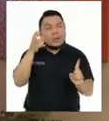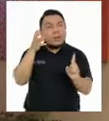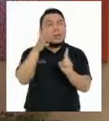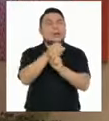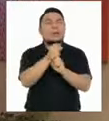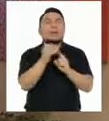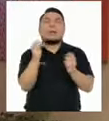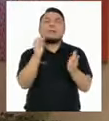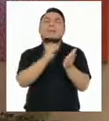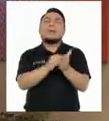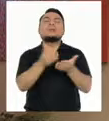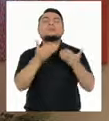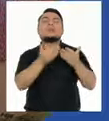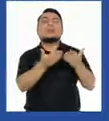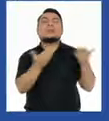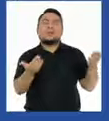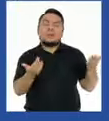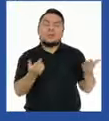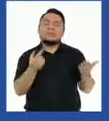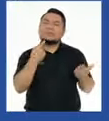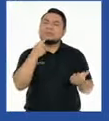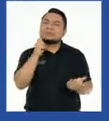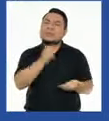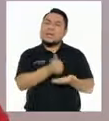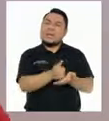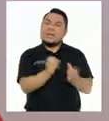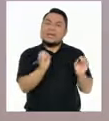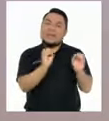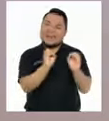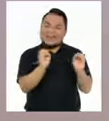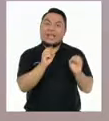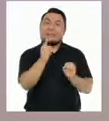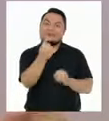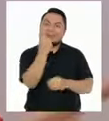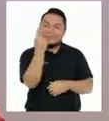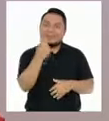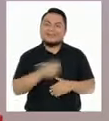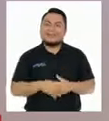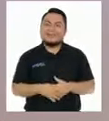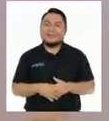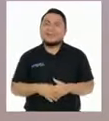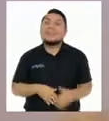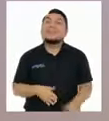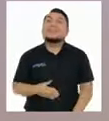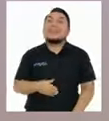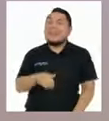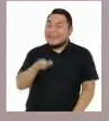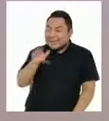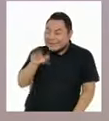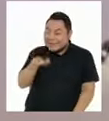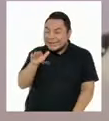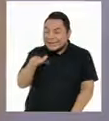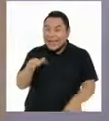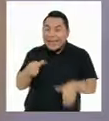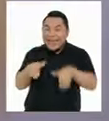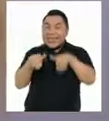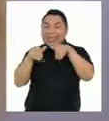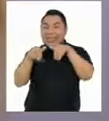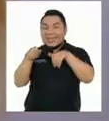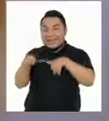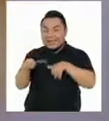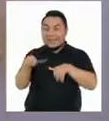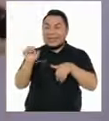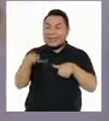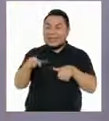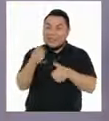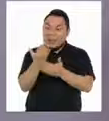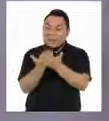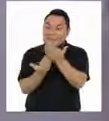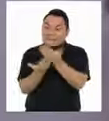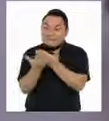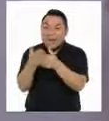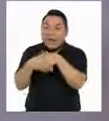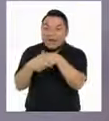más cosas sin ayuda. ¡Ay, chacán! Y veo que ya te lavaste las